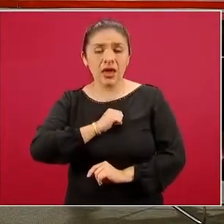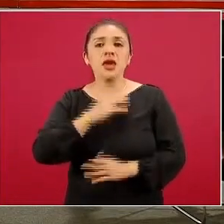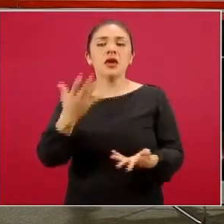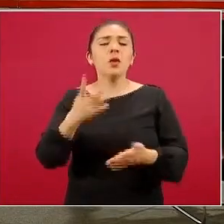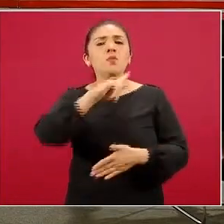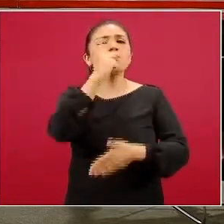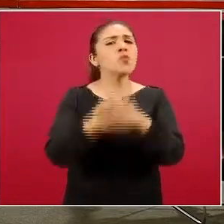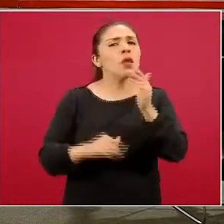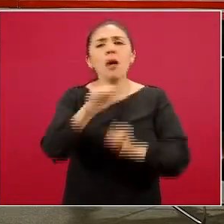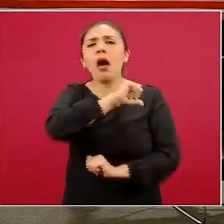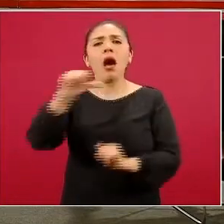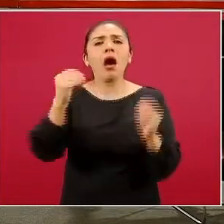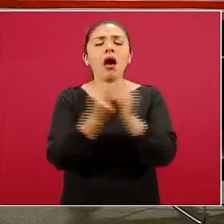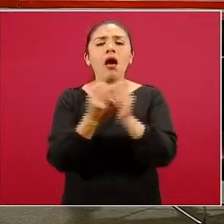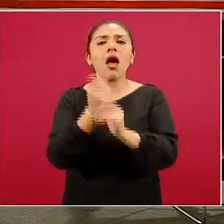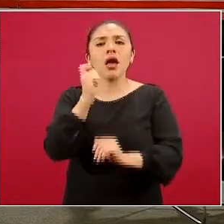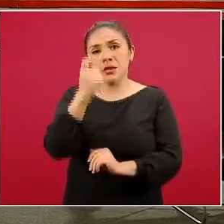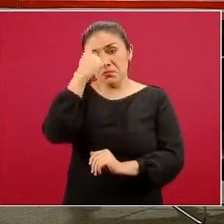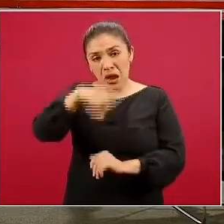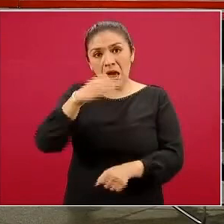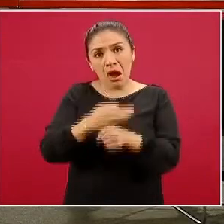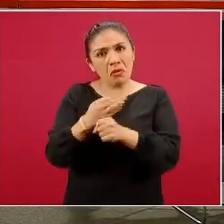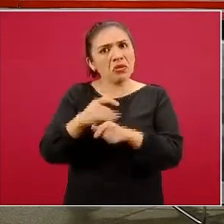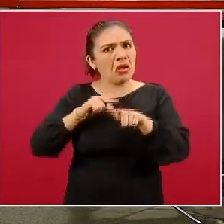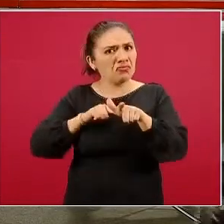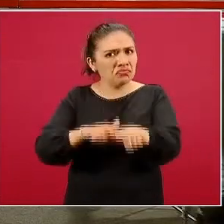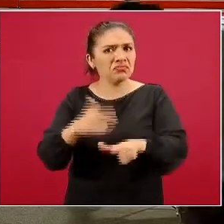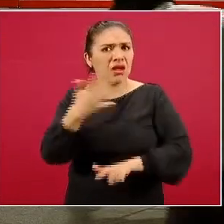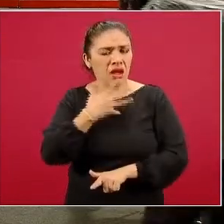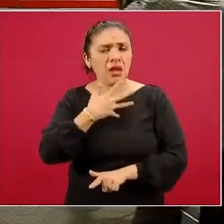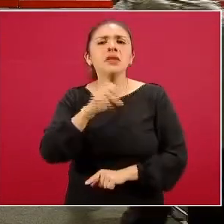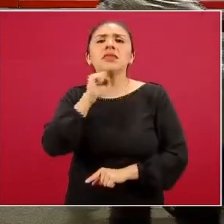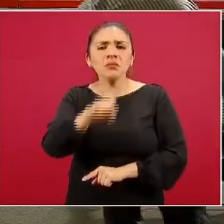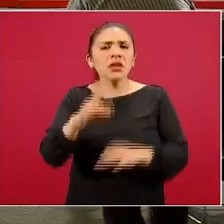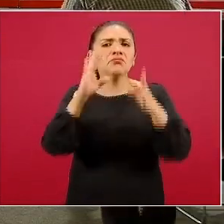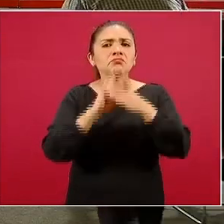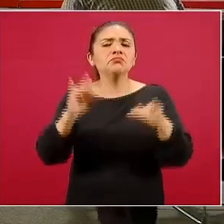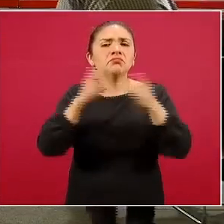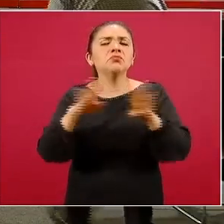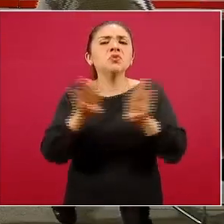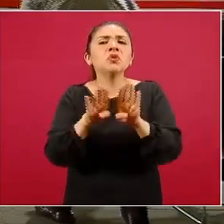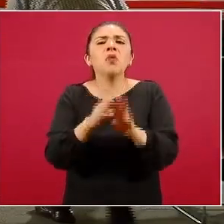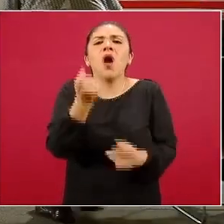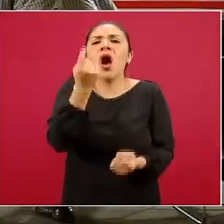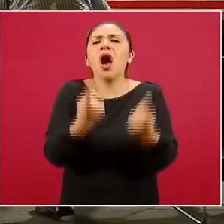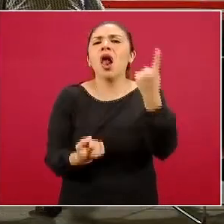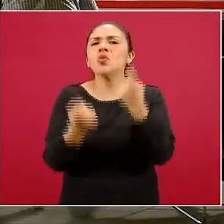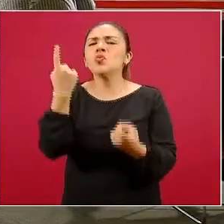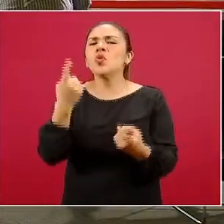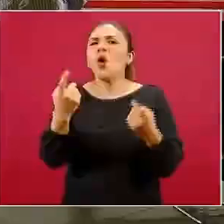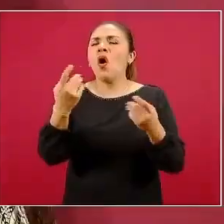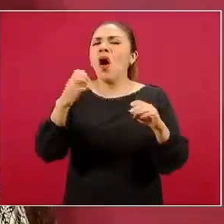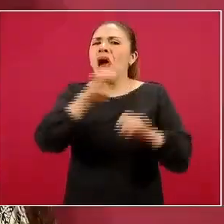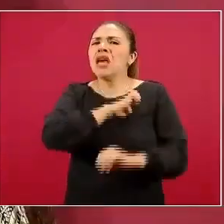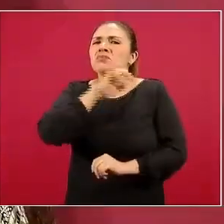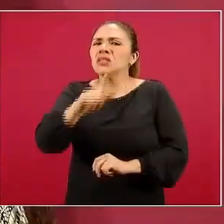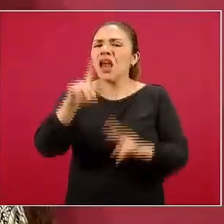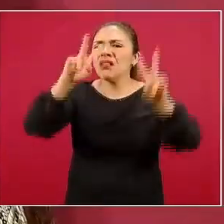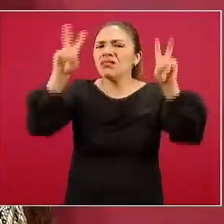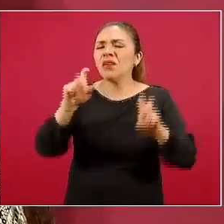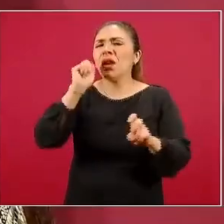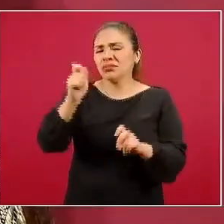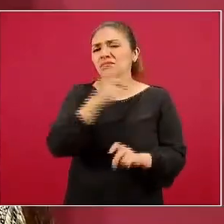los programas que están en curso. También nos mencionará algunas de las situaciones especiales a